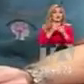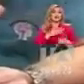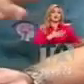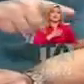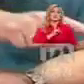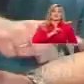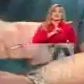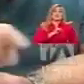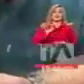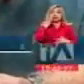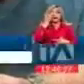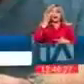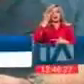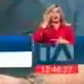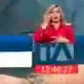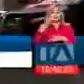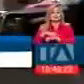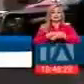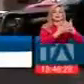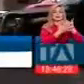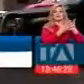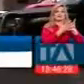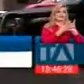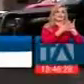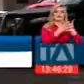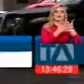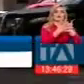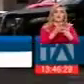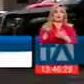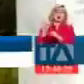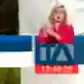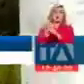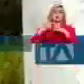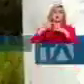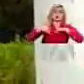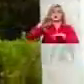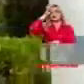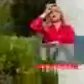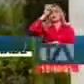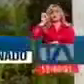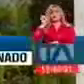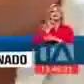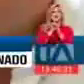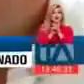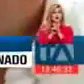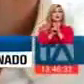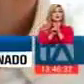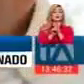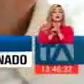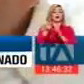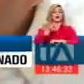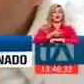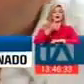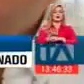cardíacos, Jairala no está en prisión y hasta sigue siendo parte de la nómina del hospital, en el que se denuncia que